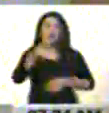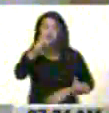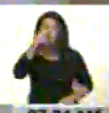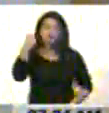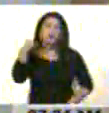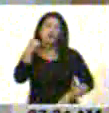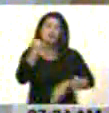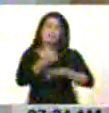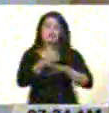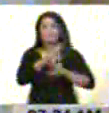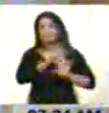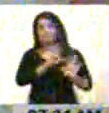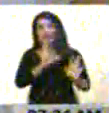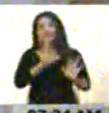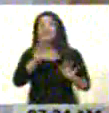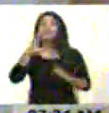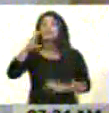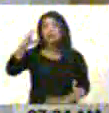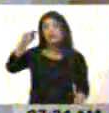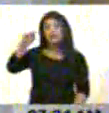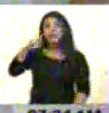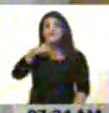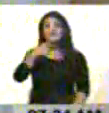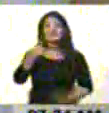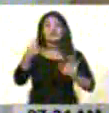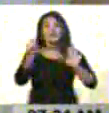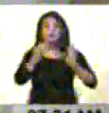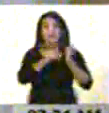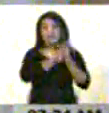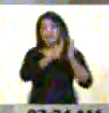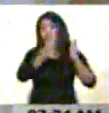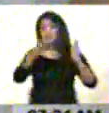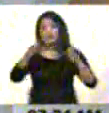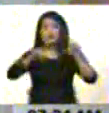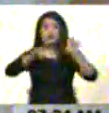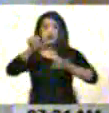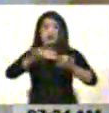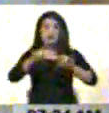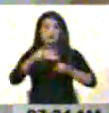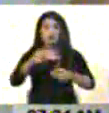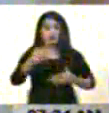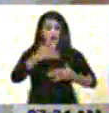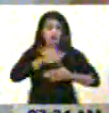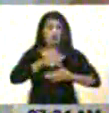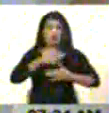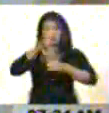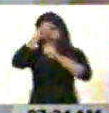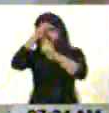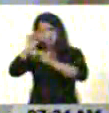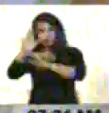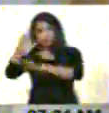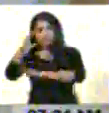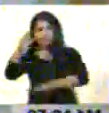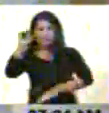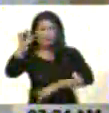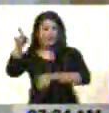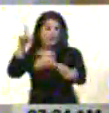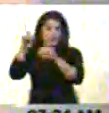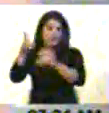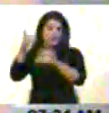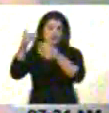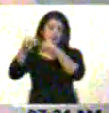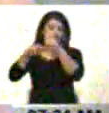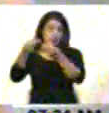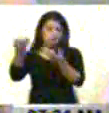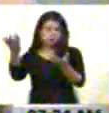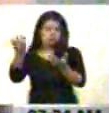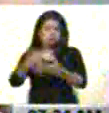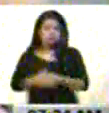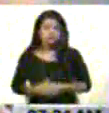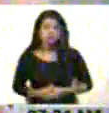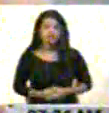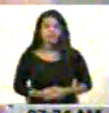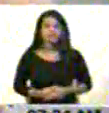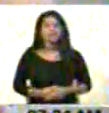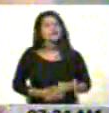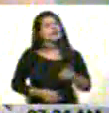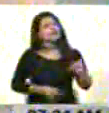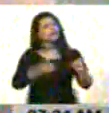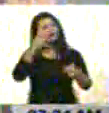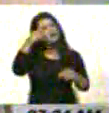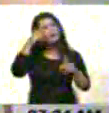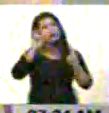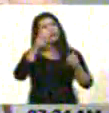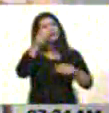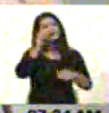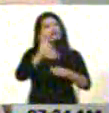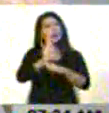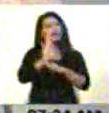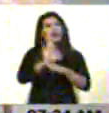Dijo que en los primeros 6 meses ellos evaluarán. Ahora, nosotros no somos CNE, respetamos ese poder. Ahora bien, usted sabe la materia de seguridad, usted maneja muy bien ese tema.